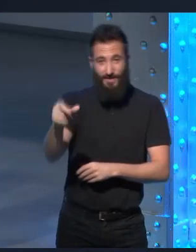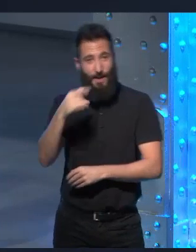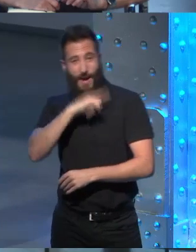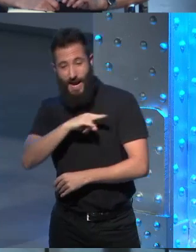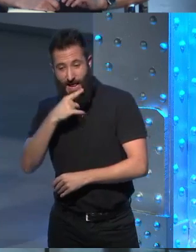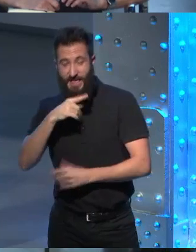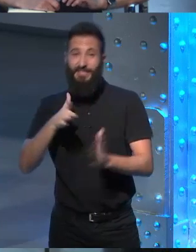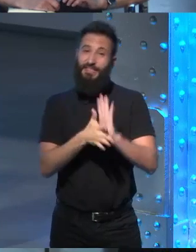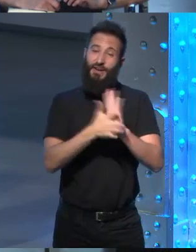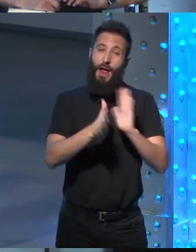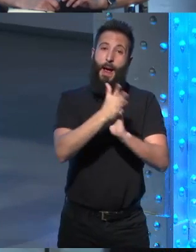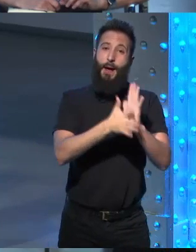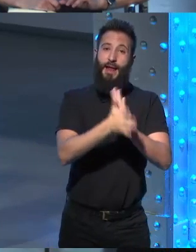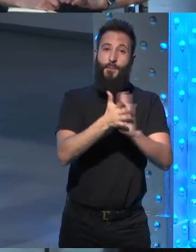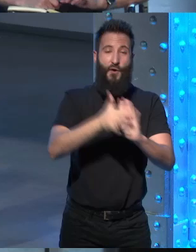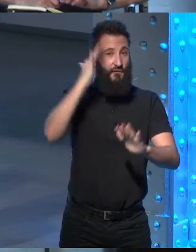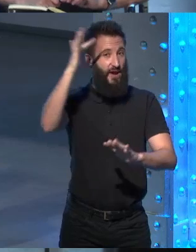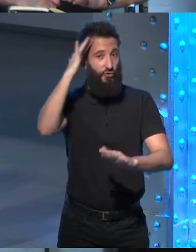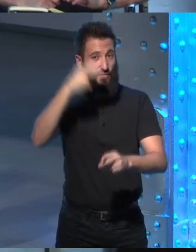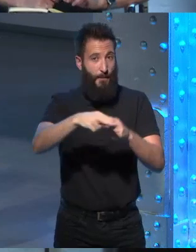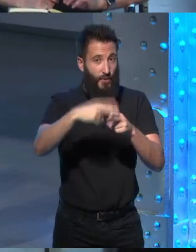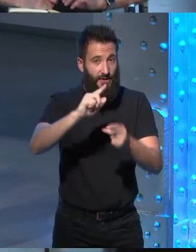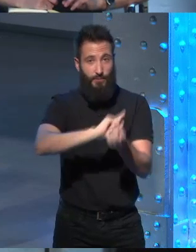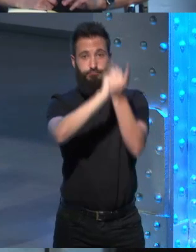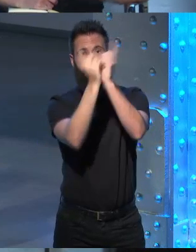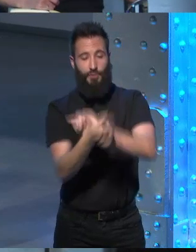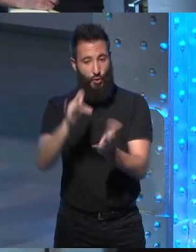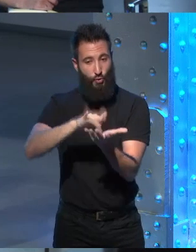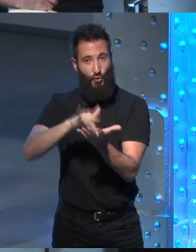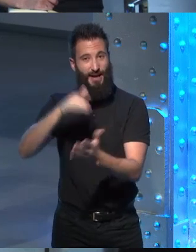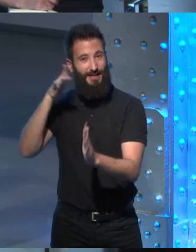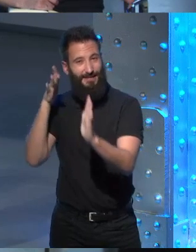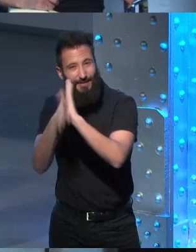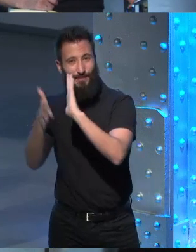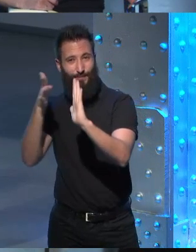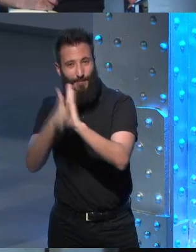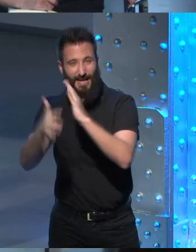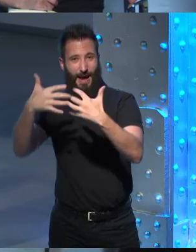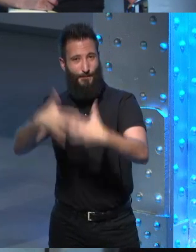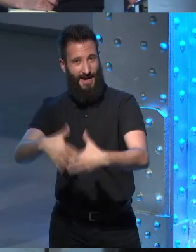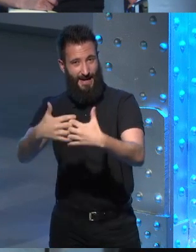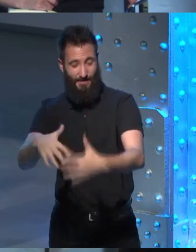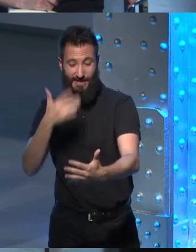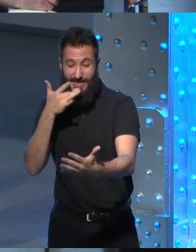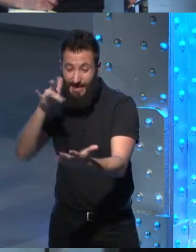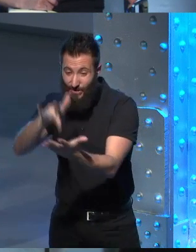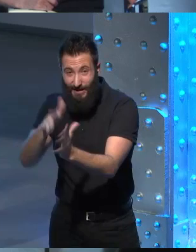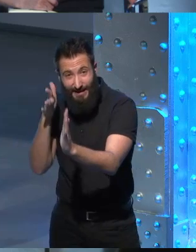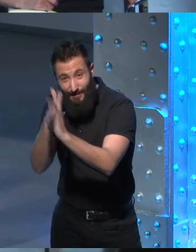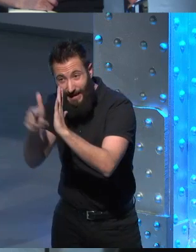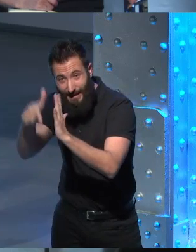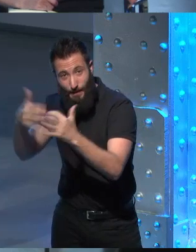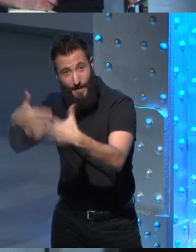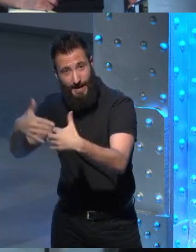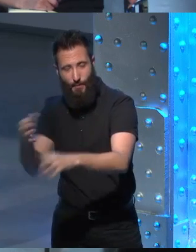filosofía política en Why Democracy a explicar mecanismos. Y además, para explicar uno, tenías que acabar explicando todos, como decía